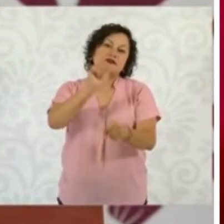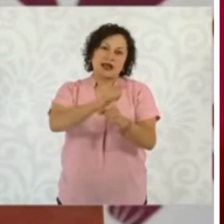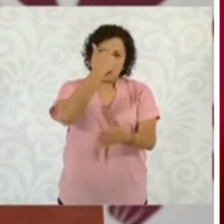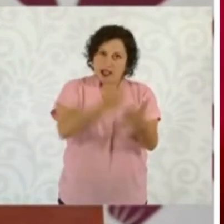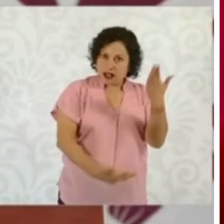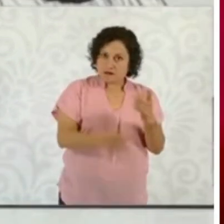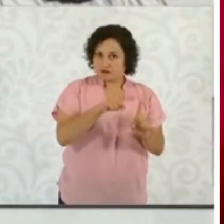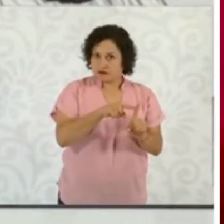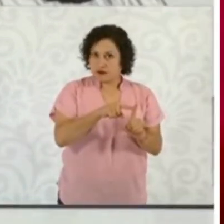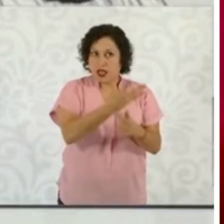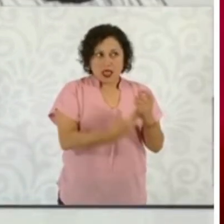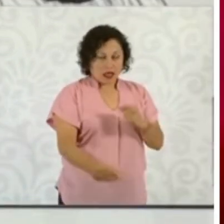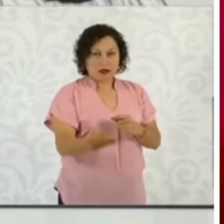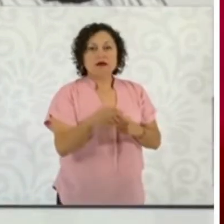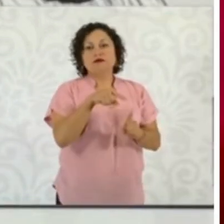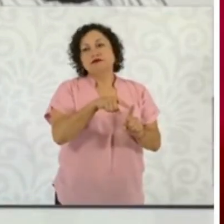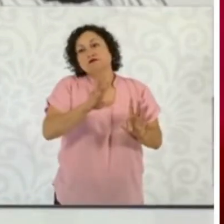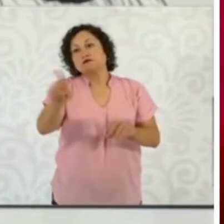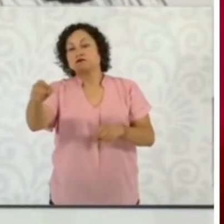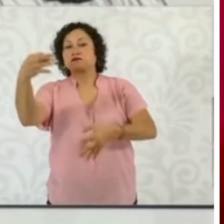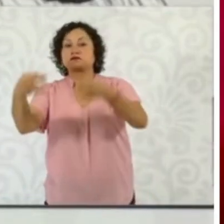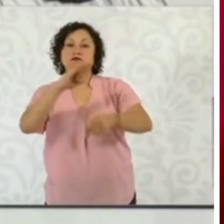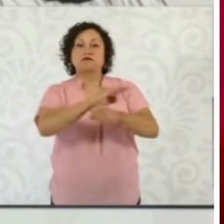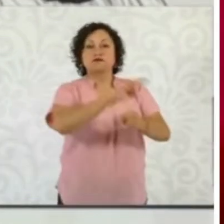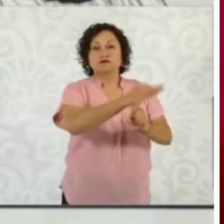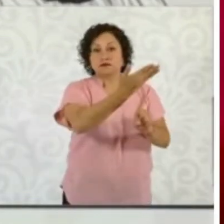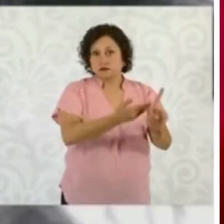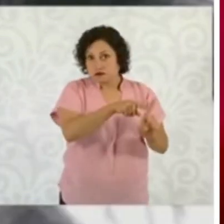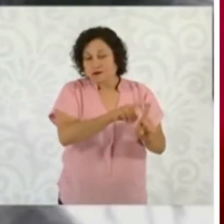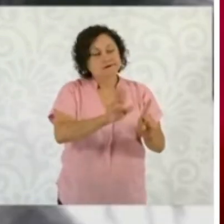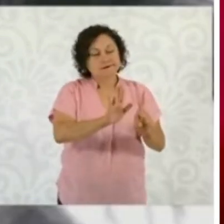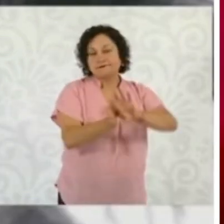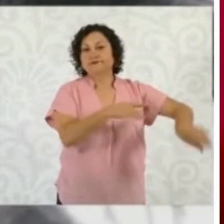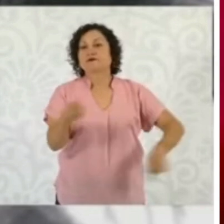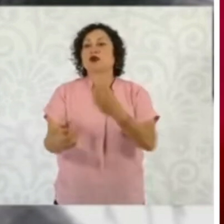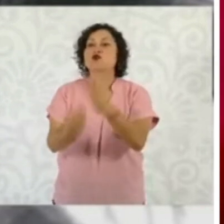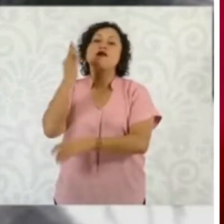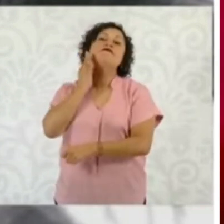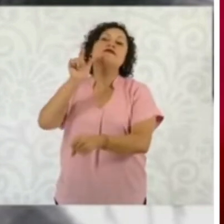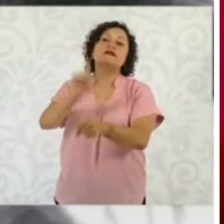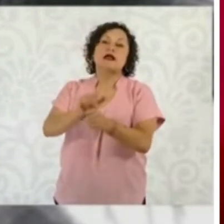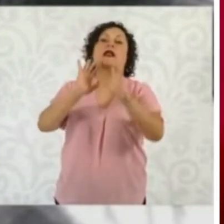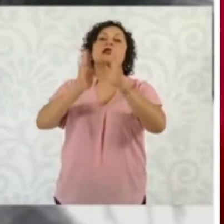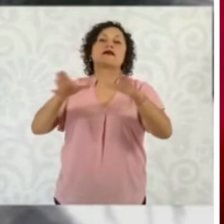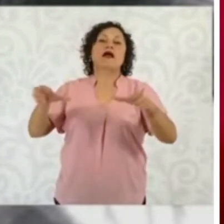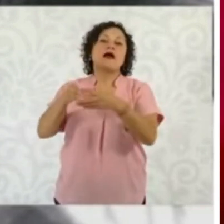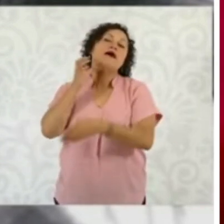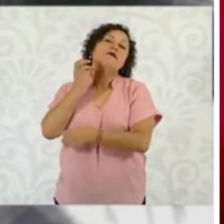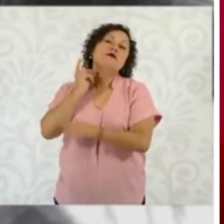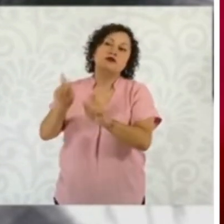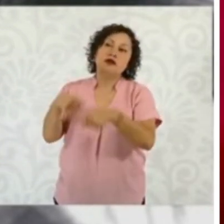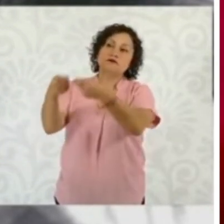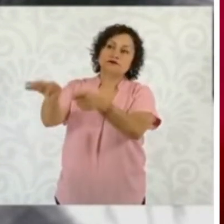verdad, o es un delincuente, nada más que está amparado, sino el nuevo fiscal que fue electo ahora por el Congreso, quien tiene en sus manos esta